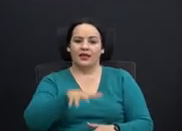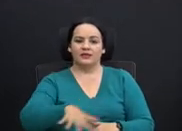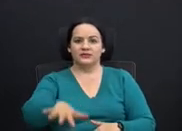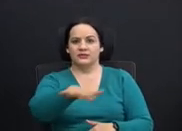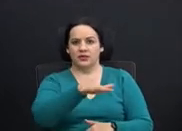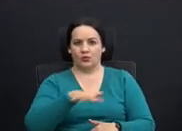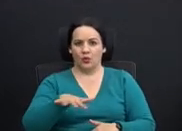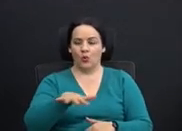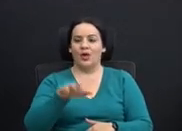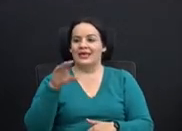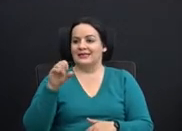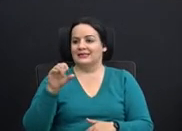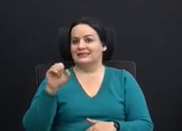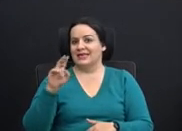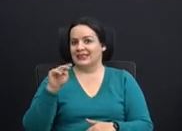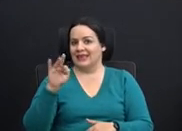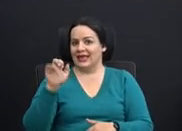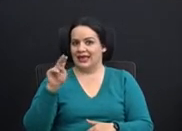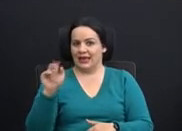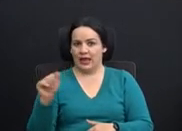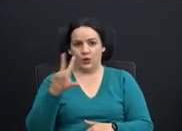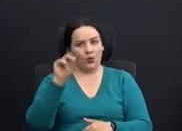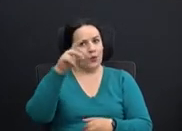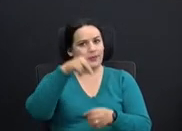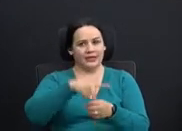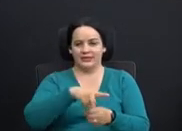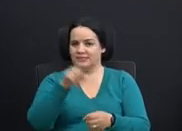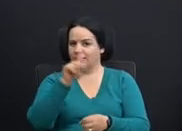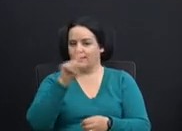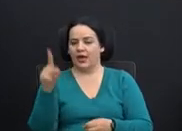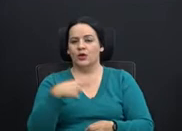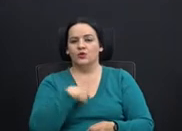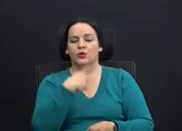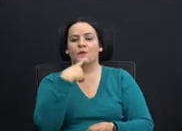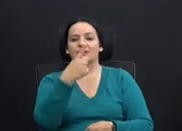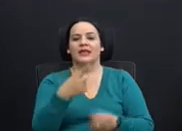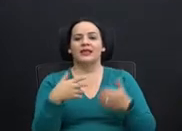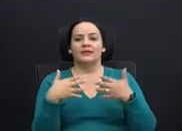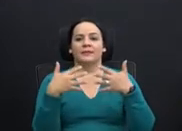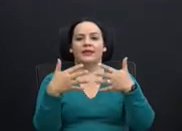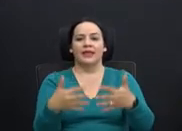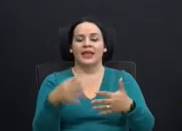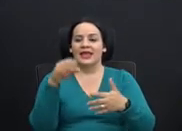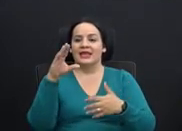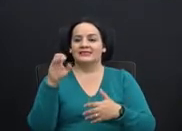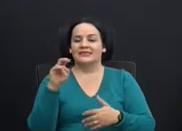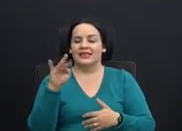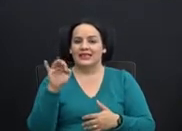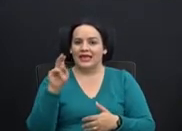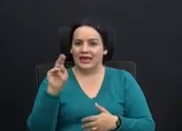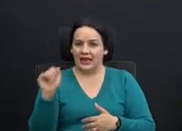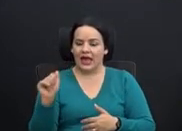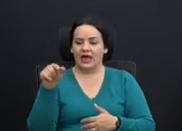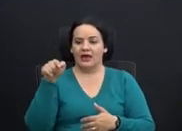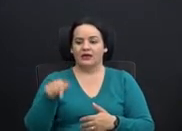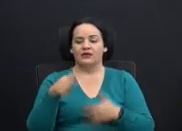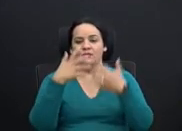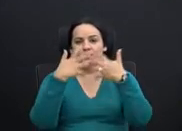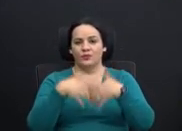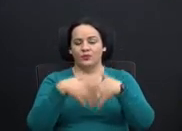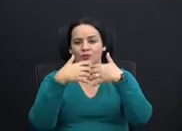Por lo tanto, CETENA no participa. Lo que yo he mencionado es que en el expediente de CETENA, en donde